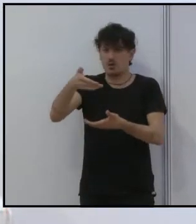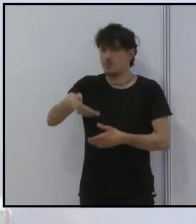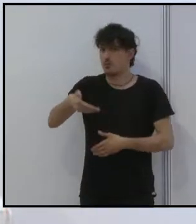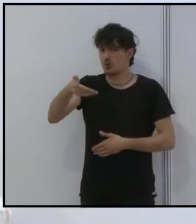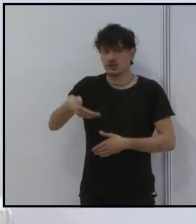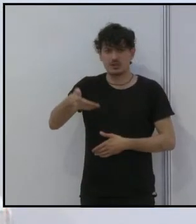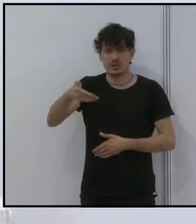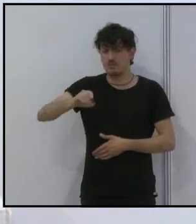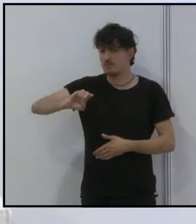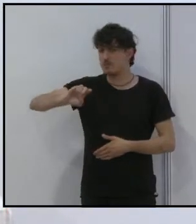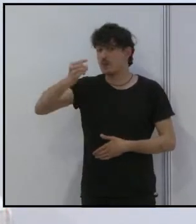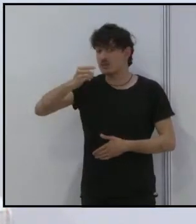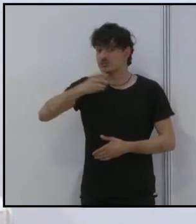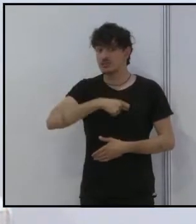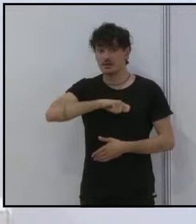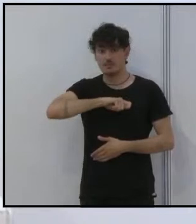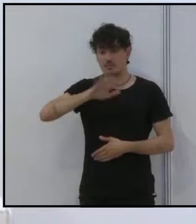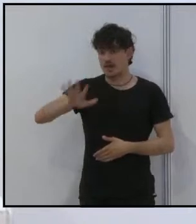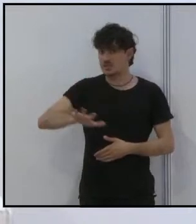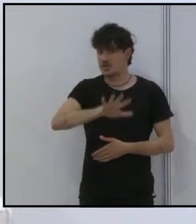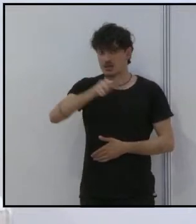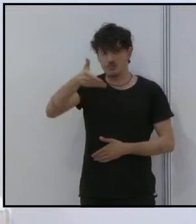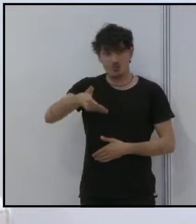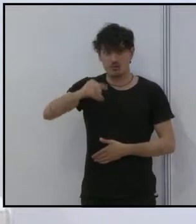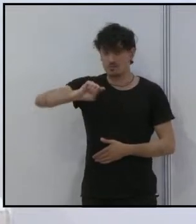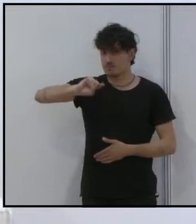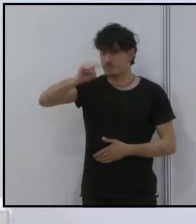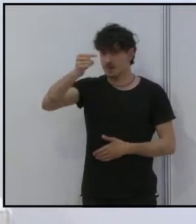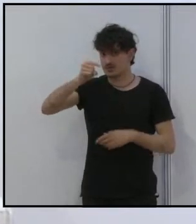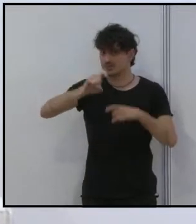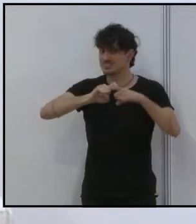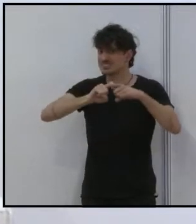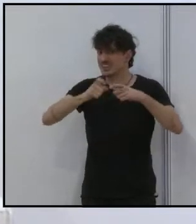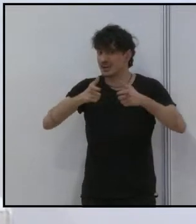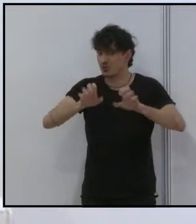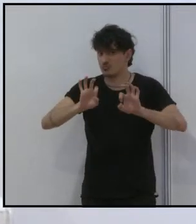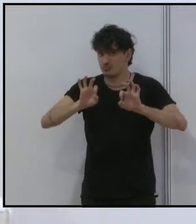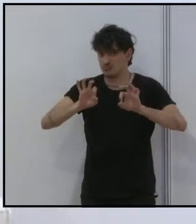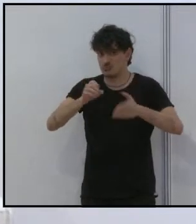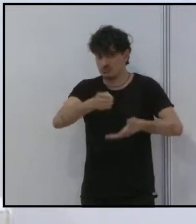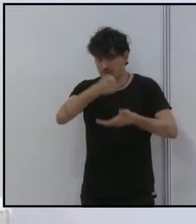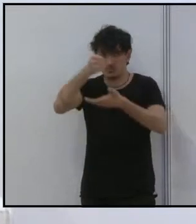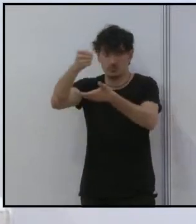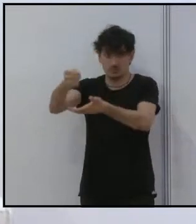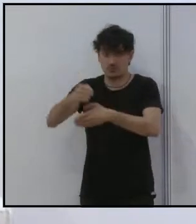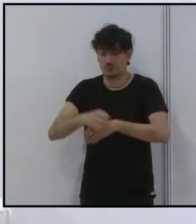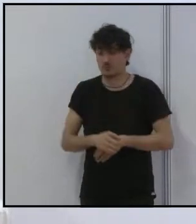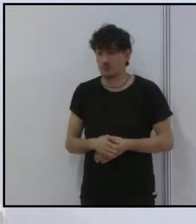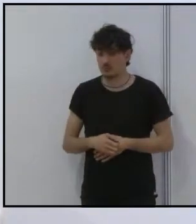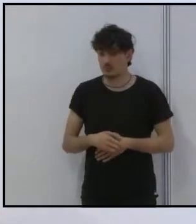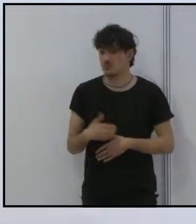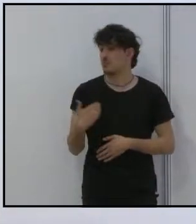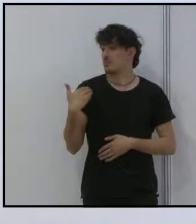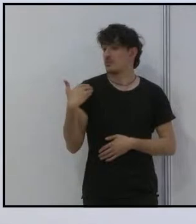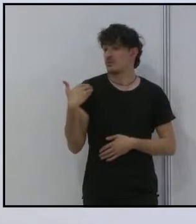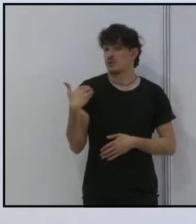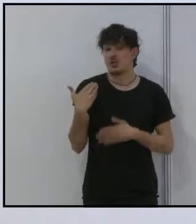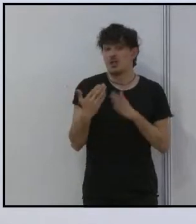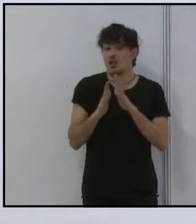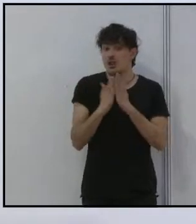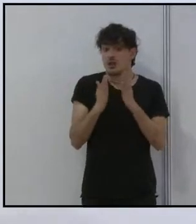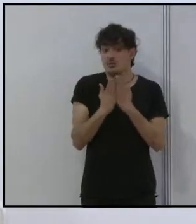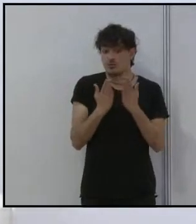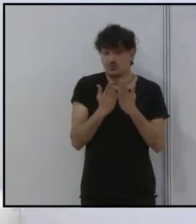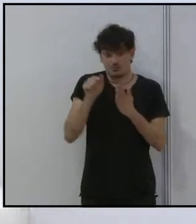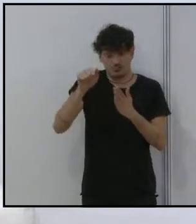que hay en España, al menos, sobre este género. En estos días festejamos la llegada de sus libros a una